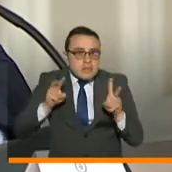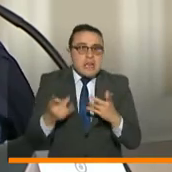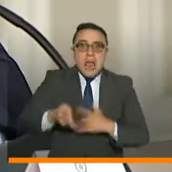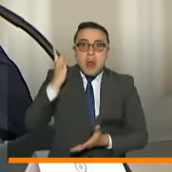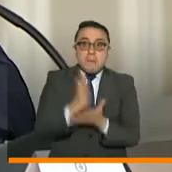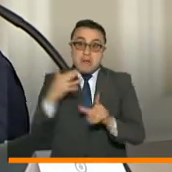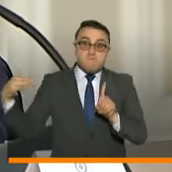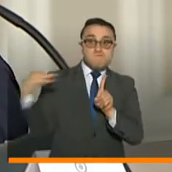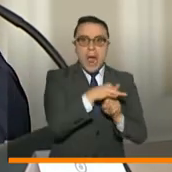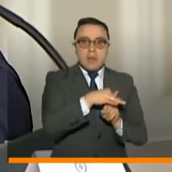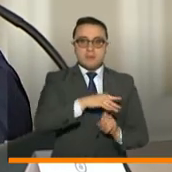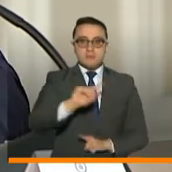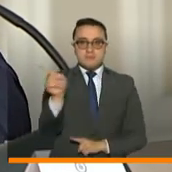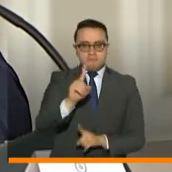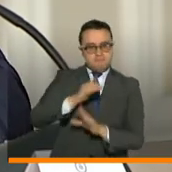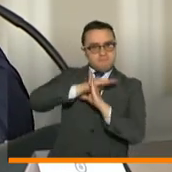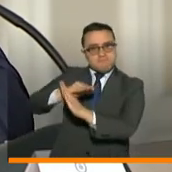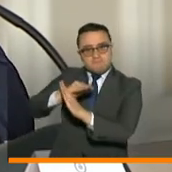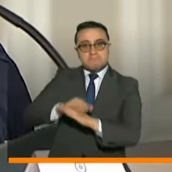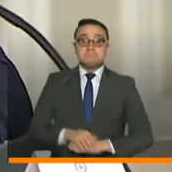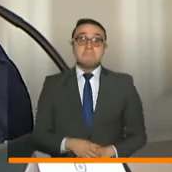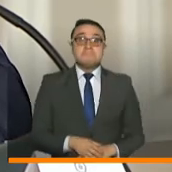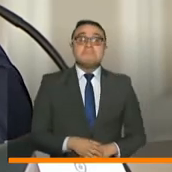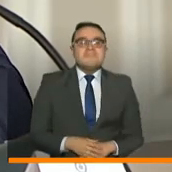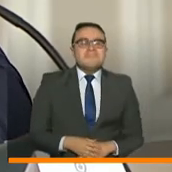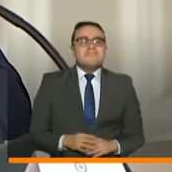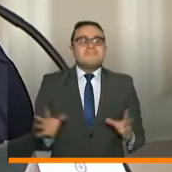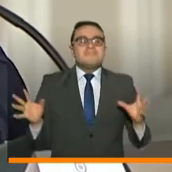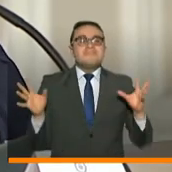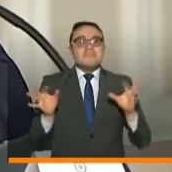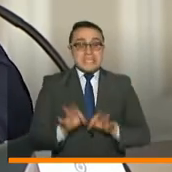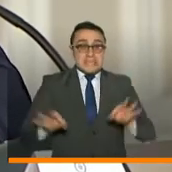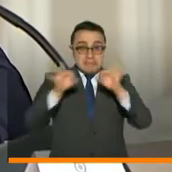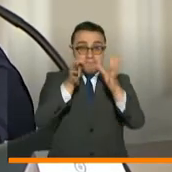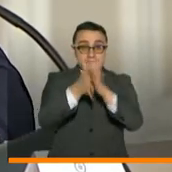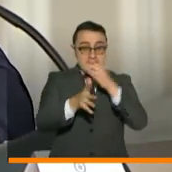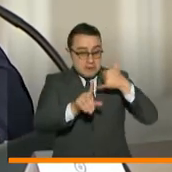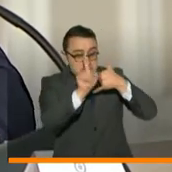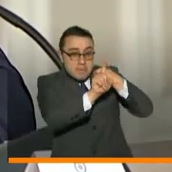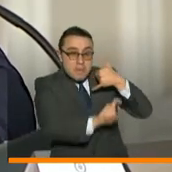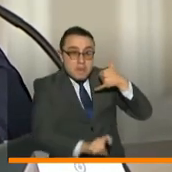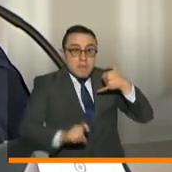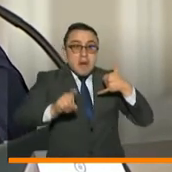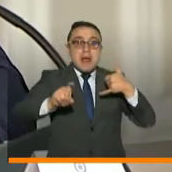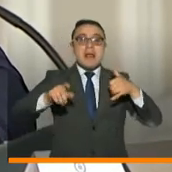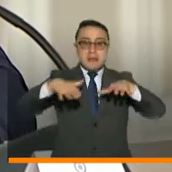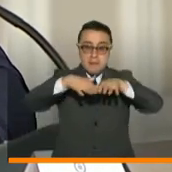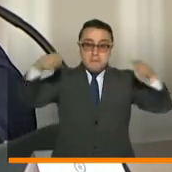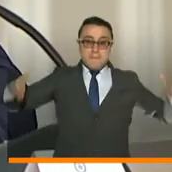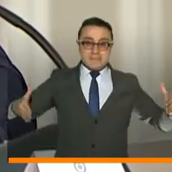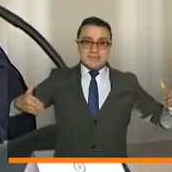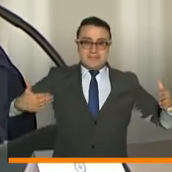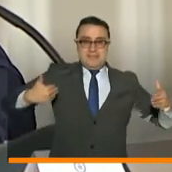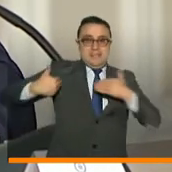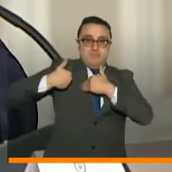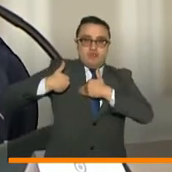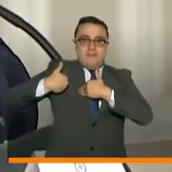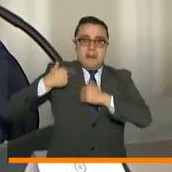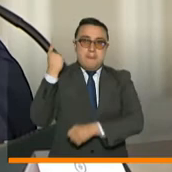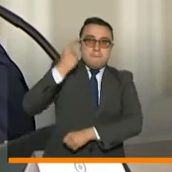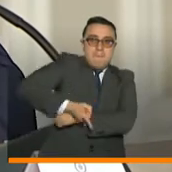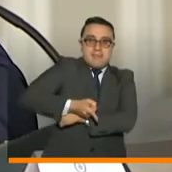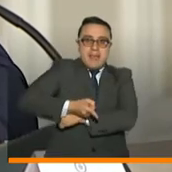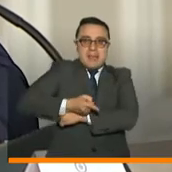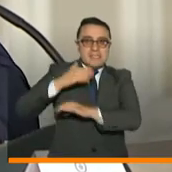tiene un componente importantísimo presidente que es el trabajo que desarrollaremos en todos los territorios con los puestos de mando único y unificados en el cual